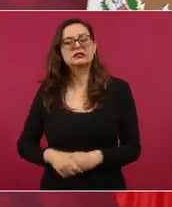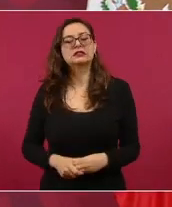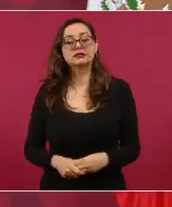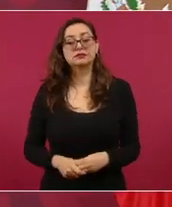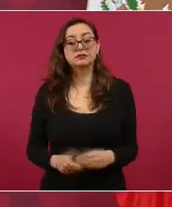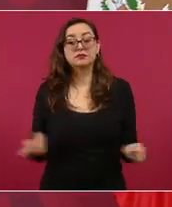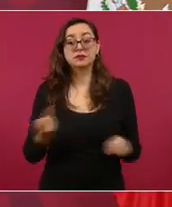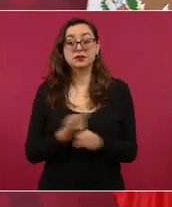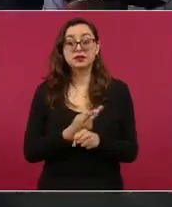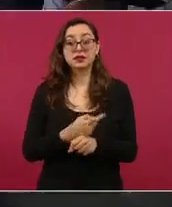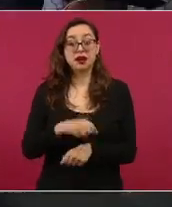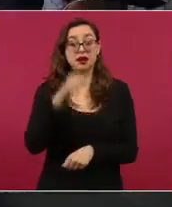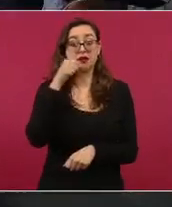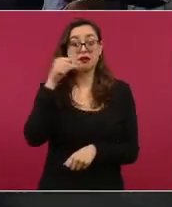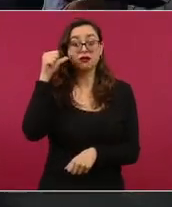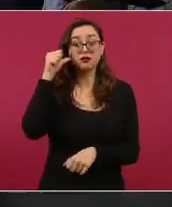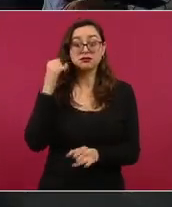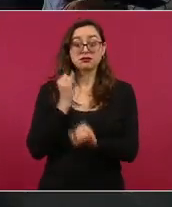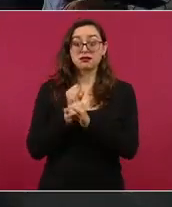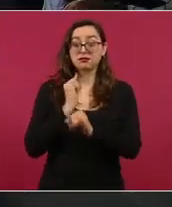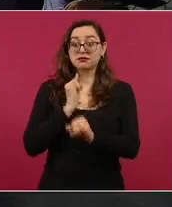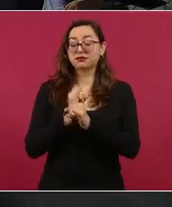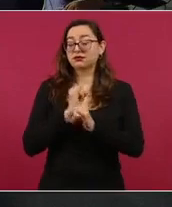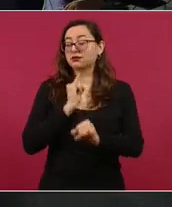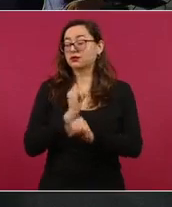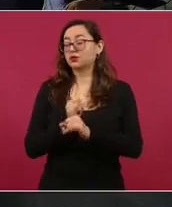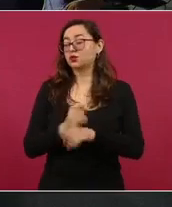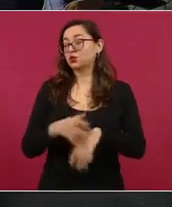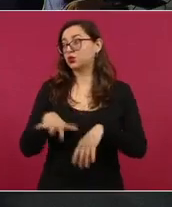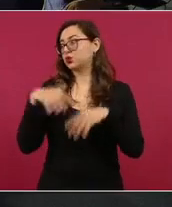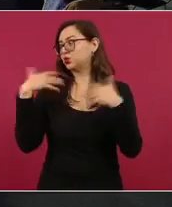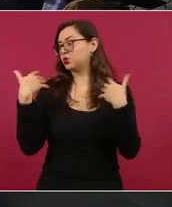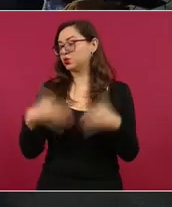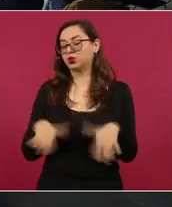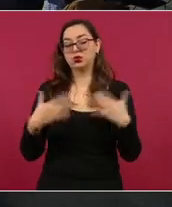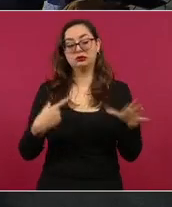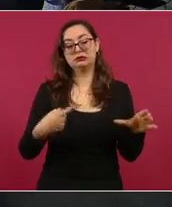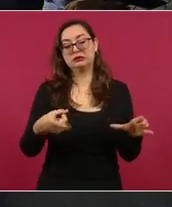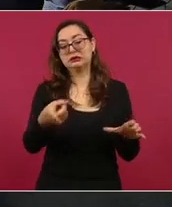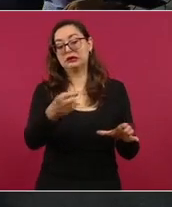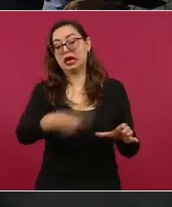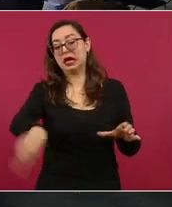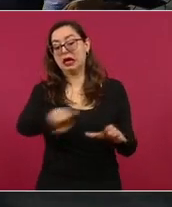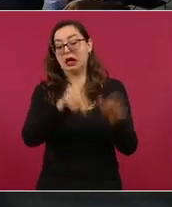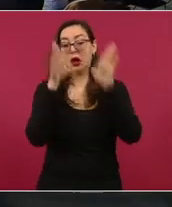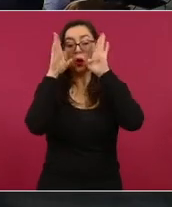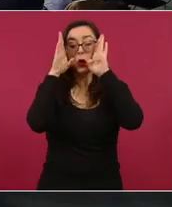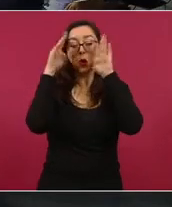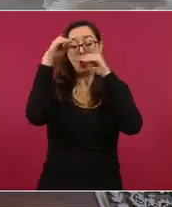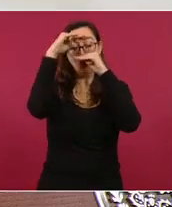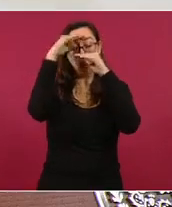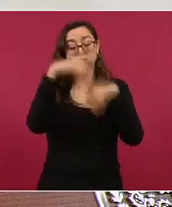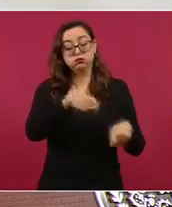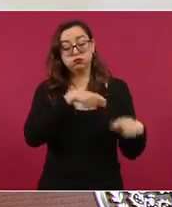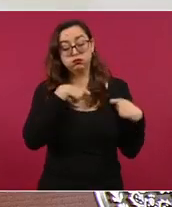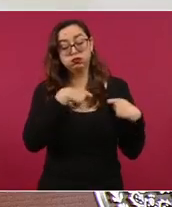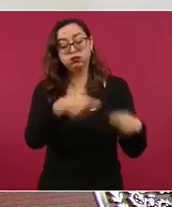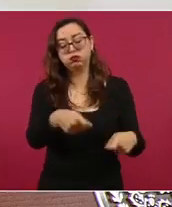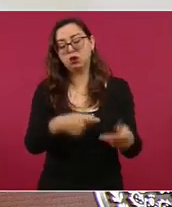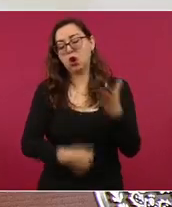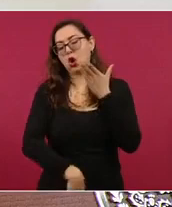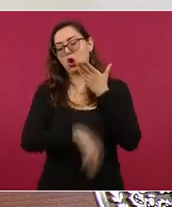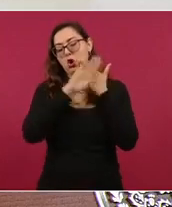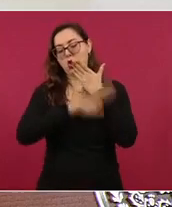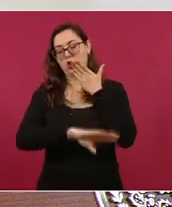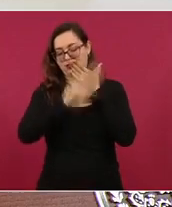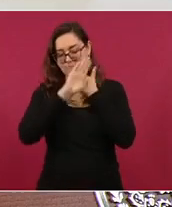los conservadores que no nos ven con buenos ojos, más los